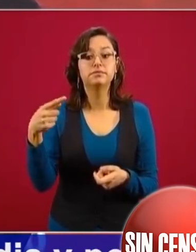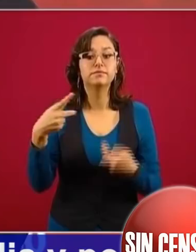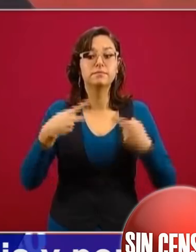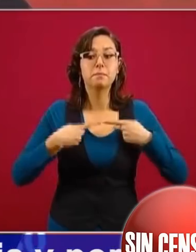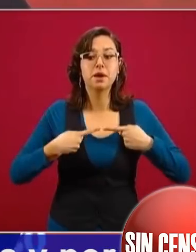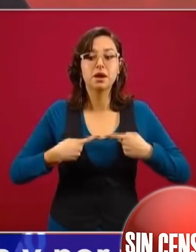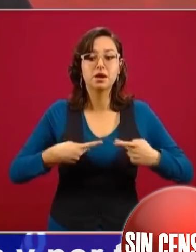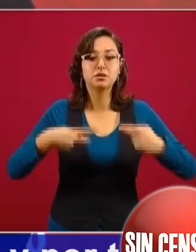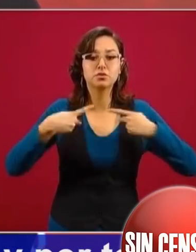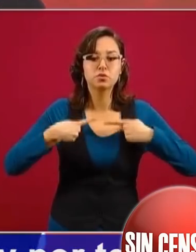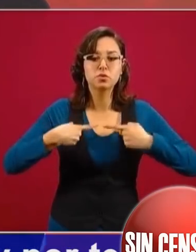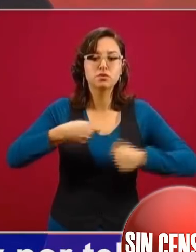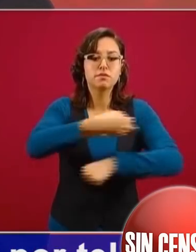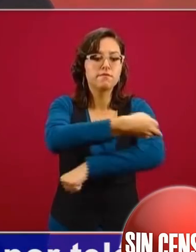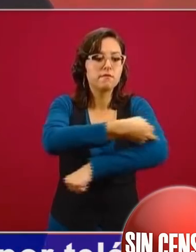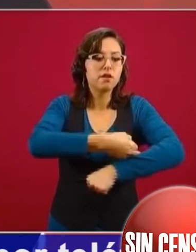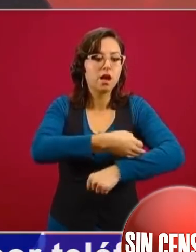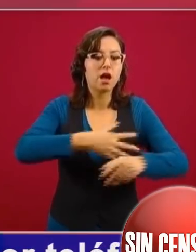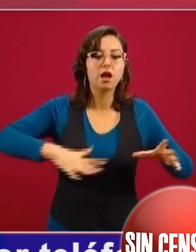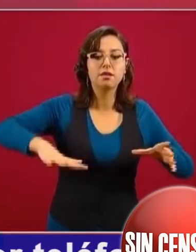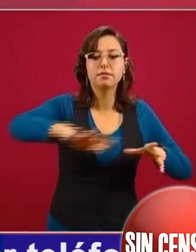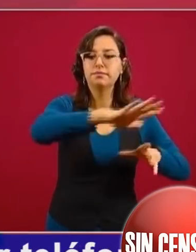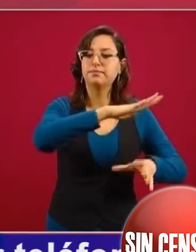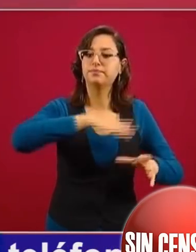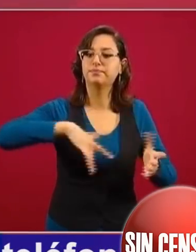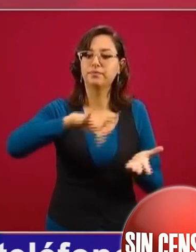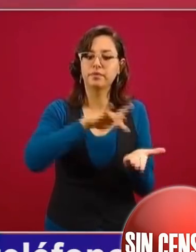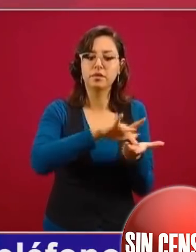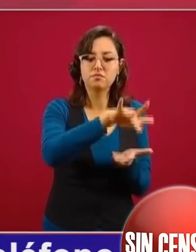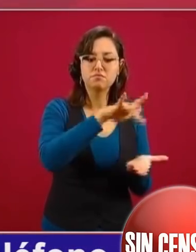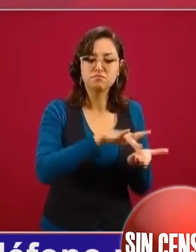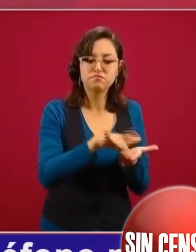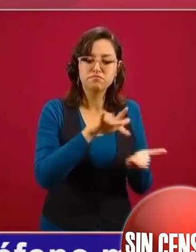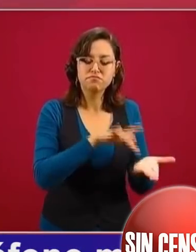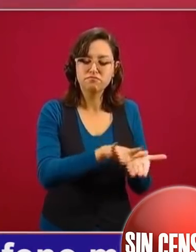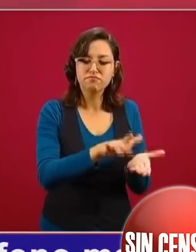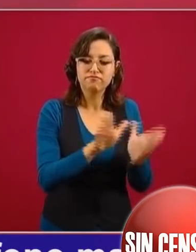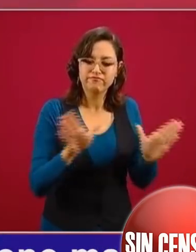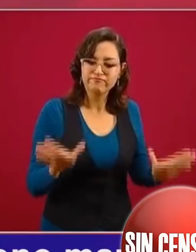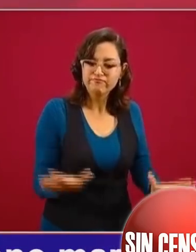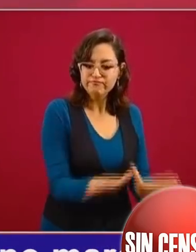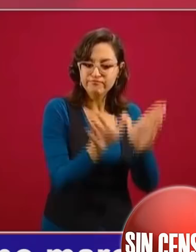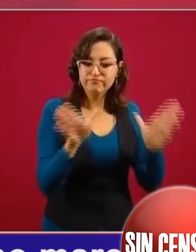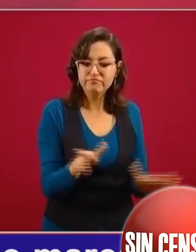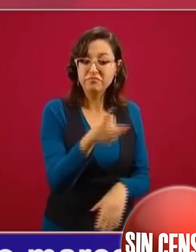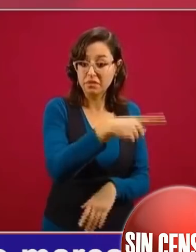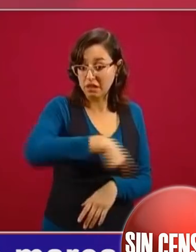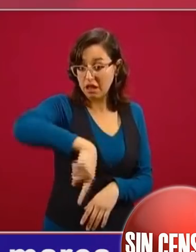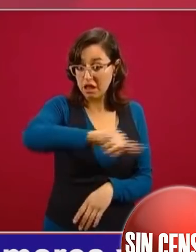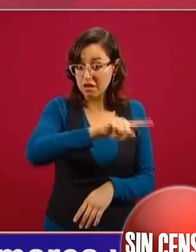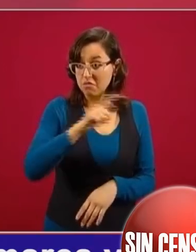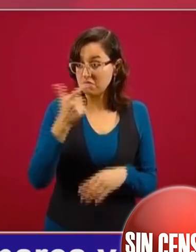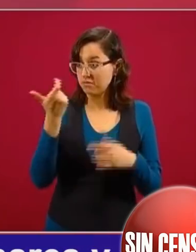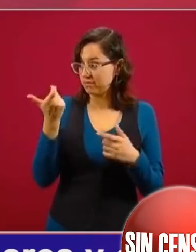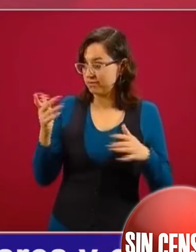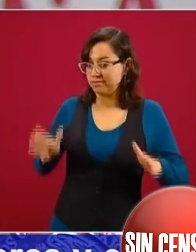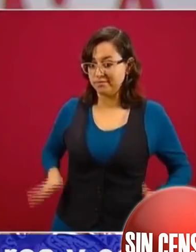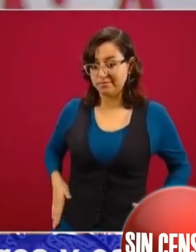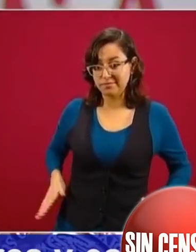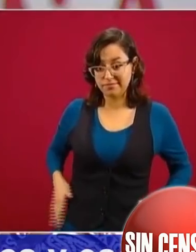popular, familiar, y fortalecer la capacidad de compra, fortalecer el consumo.